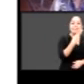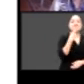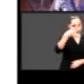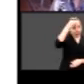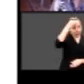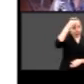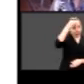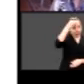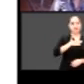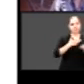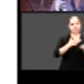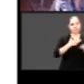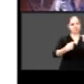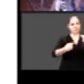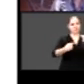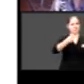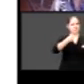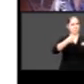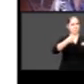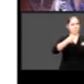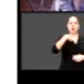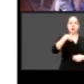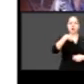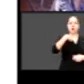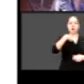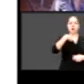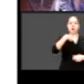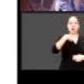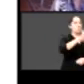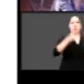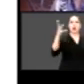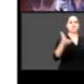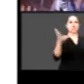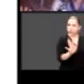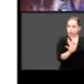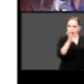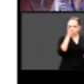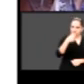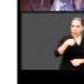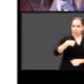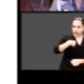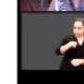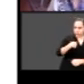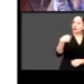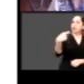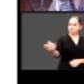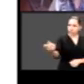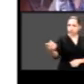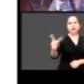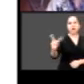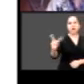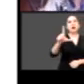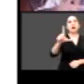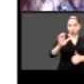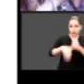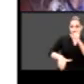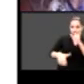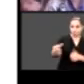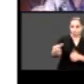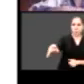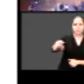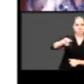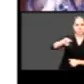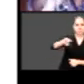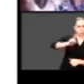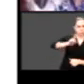hacer qué cosa entonces en estas interacciones cuando el niño saca cuando